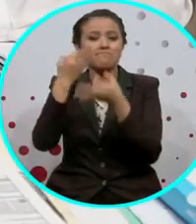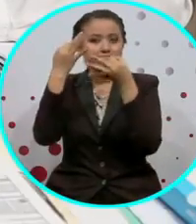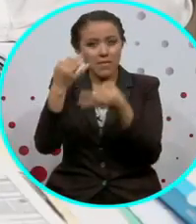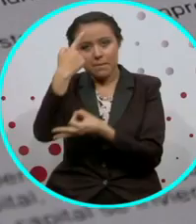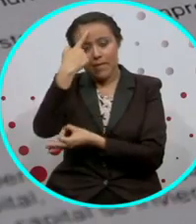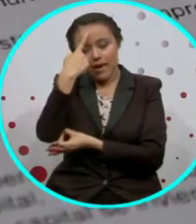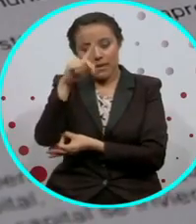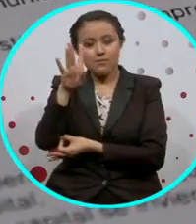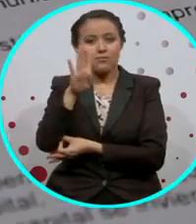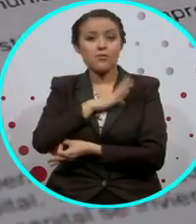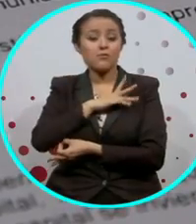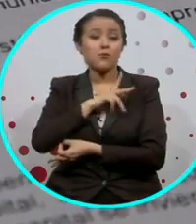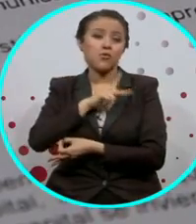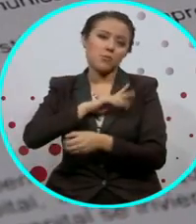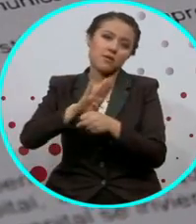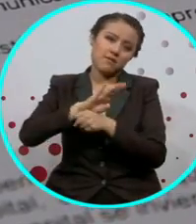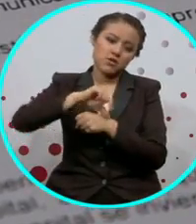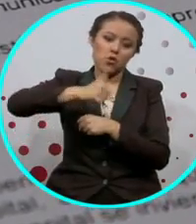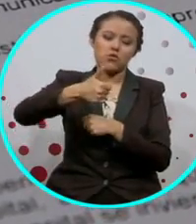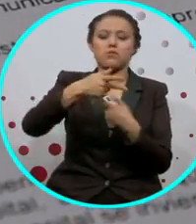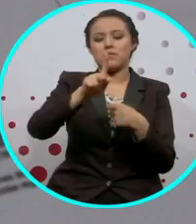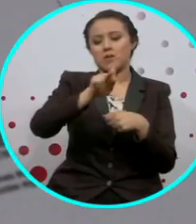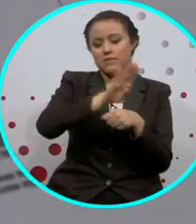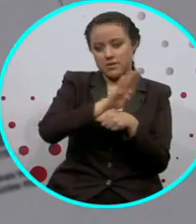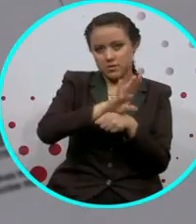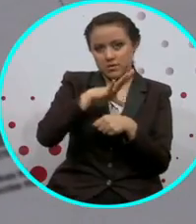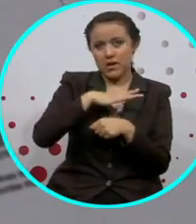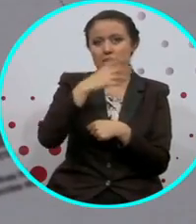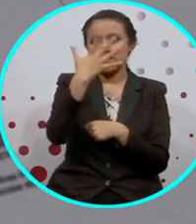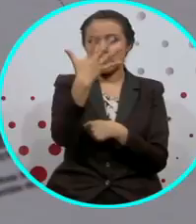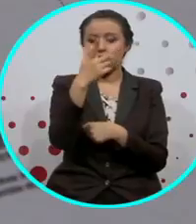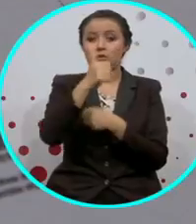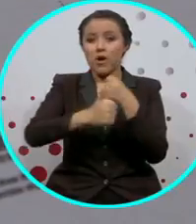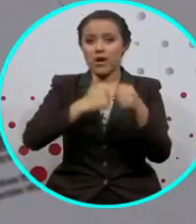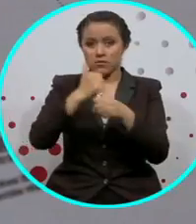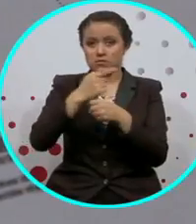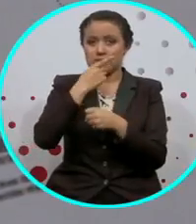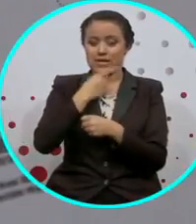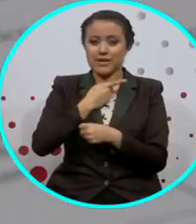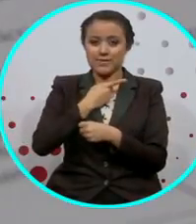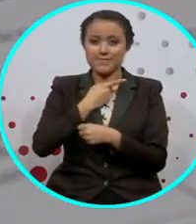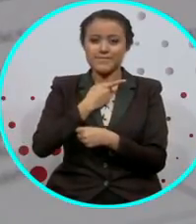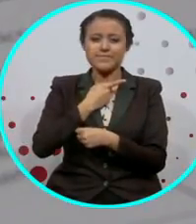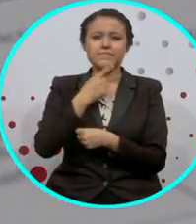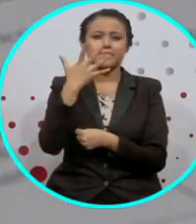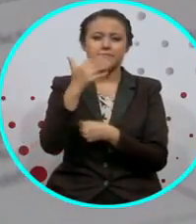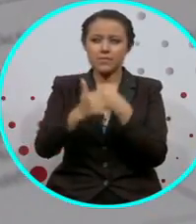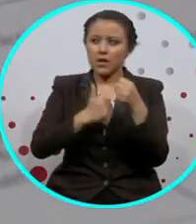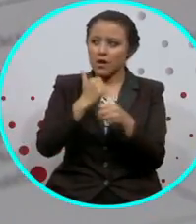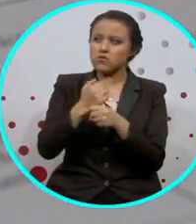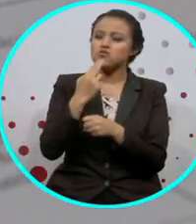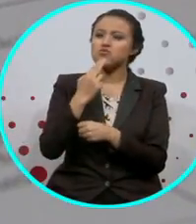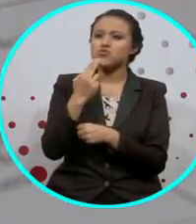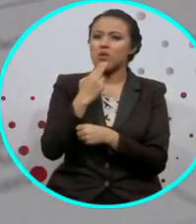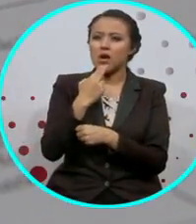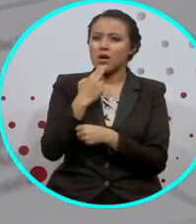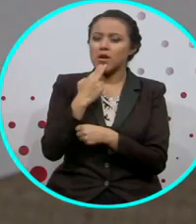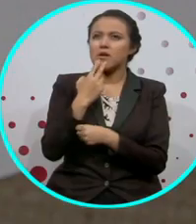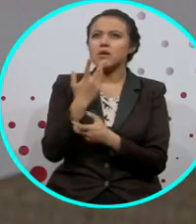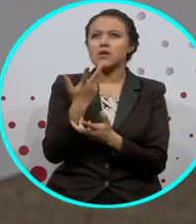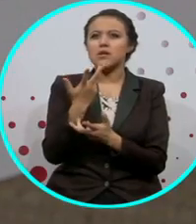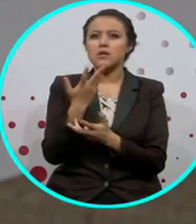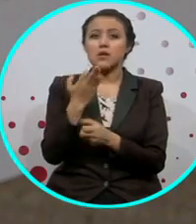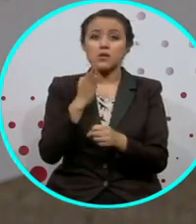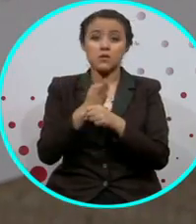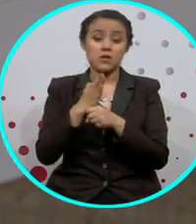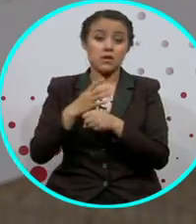beneficio propio o de un tercero. Me lo ofrecieron por 5 años. Por 5 años a través de un fideicomiso y que de entrada